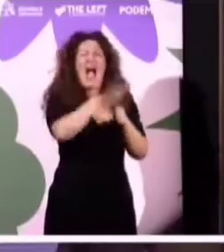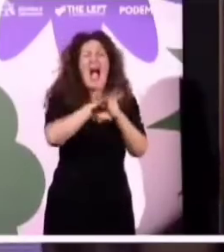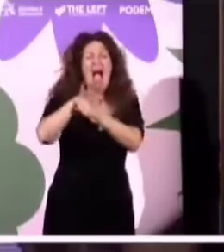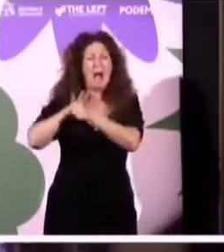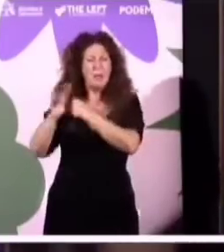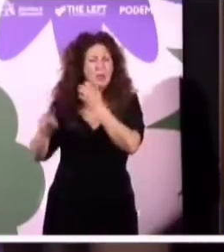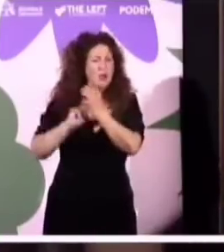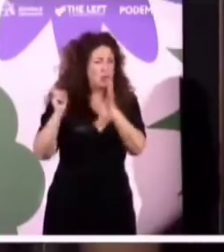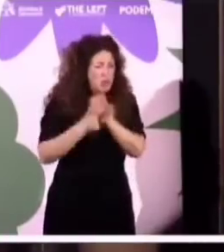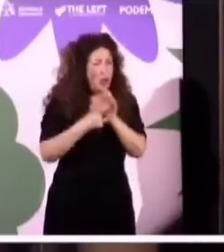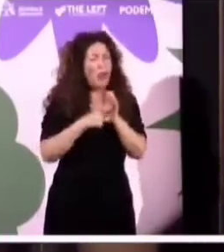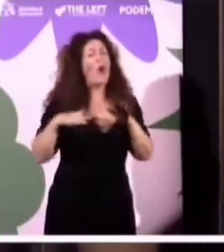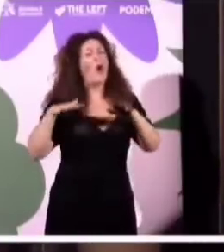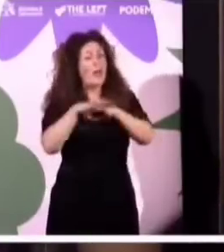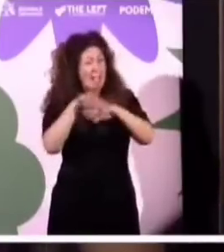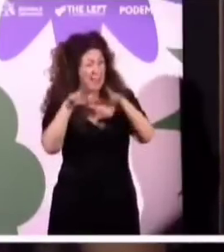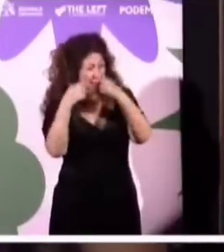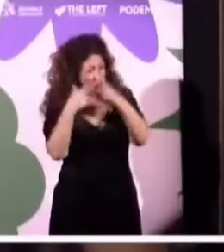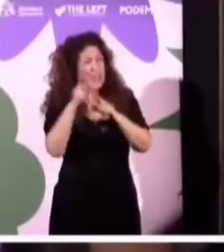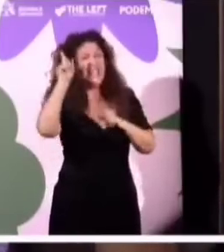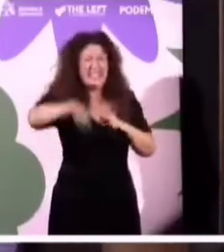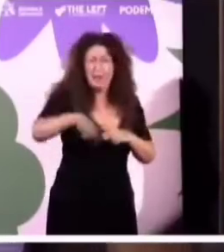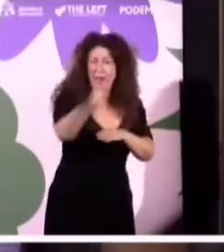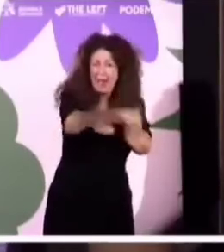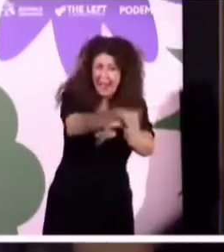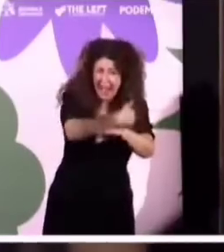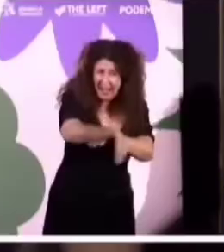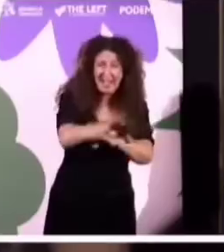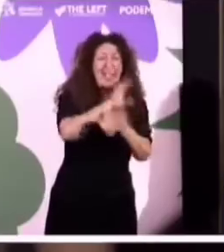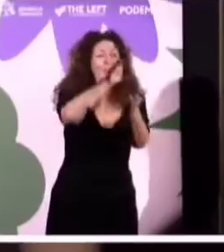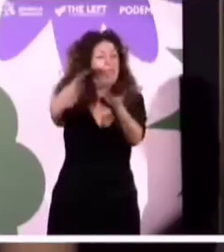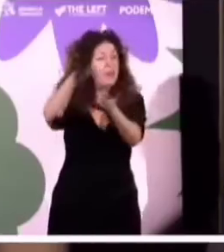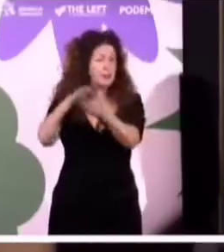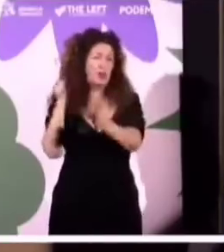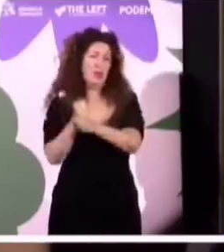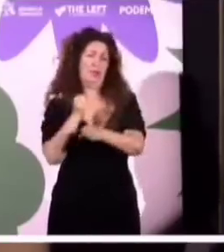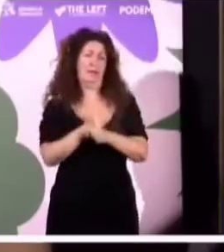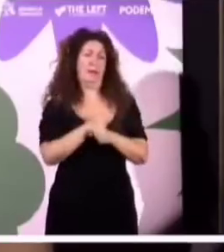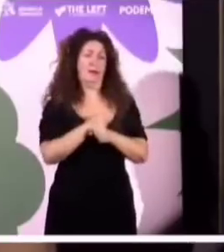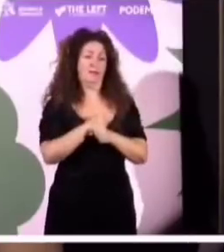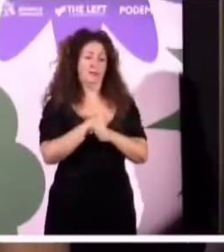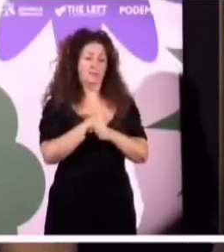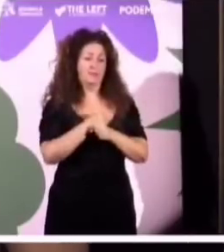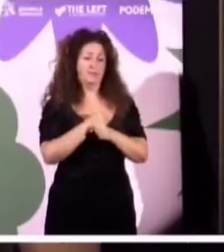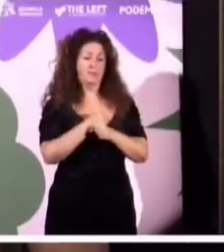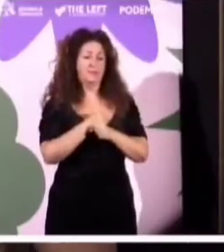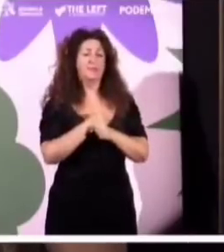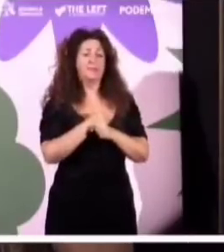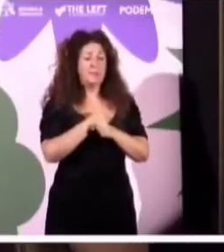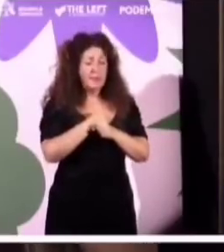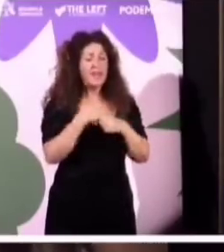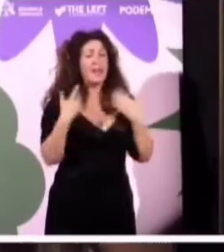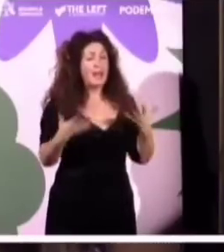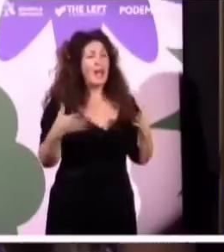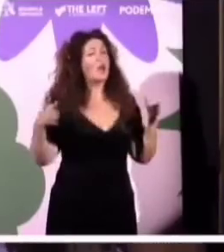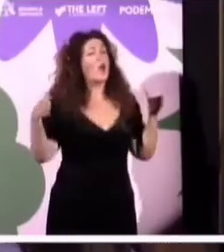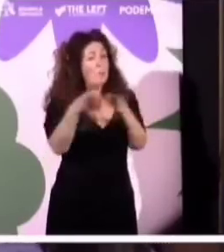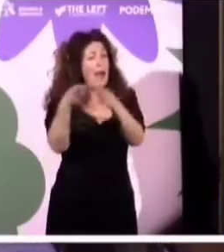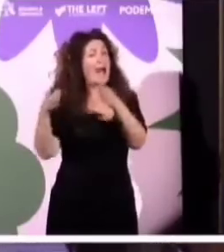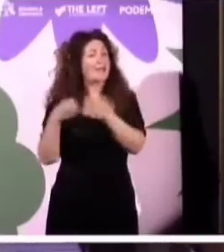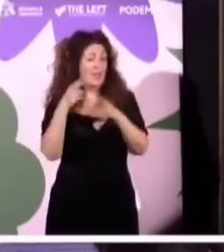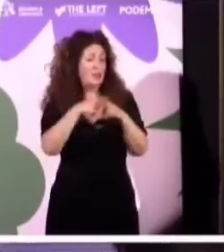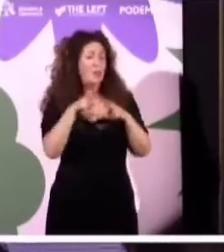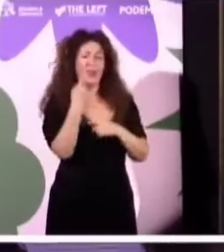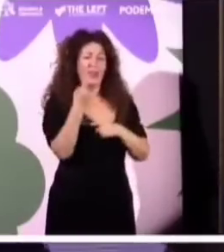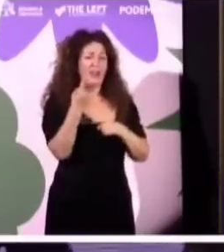ámbitos, en las redes sociales, pero también en la calle y en los centros de trabajo. Y claro que los partidos son necesarios.